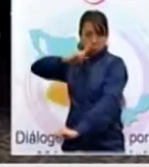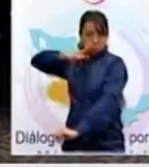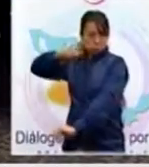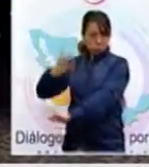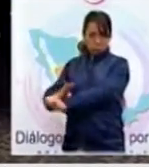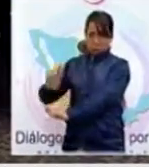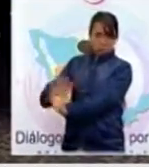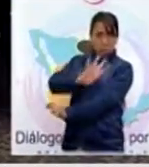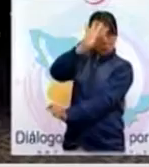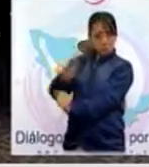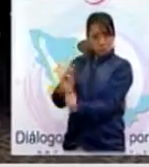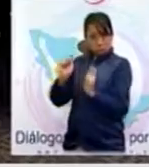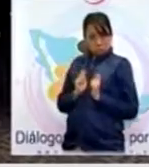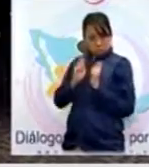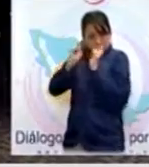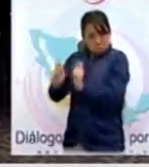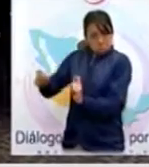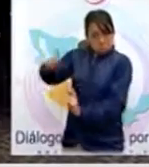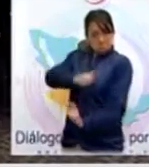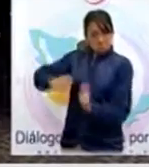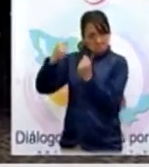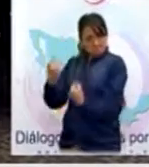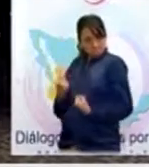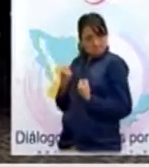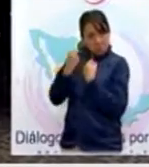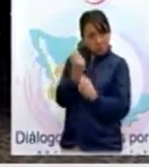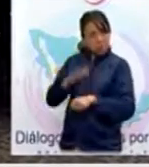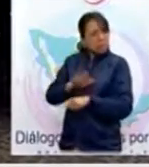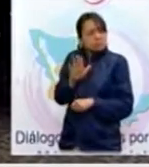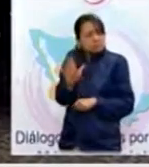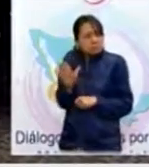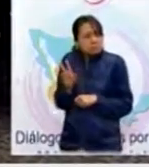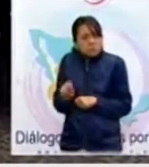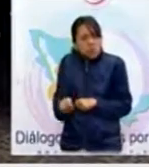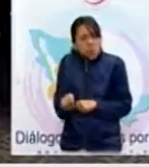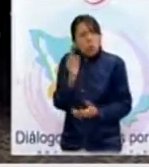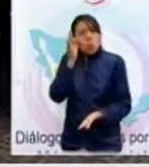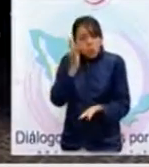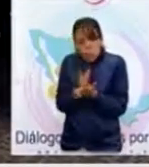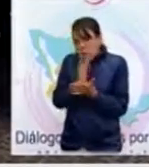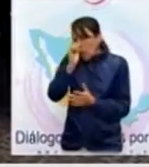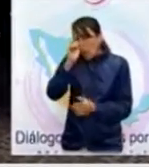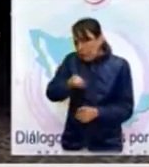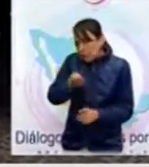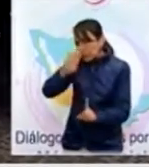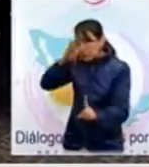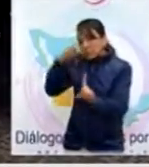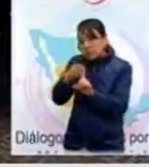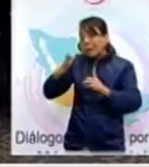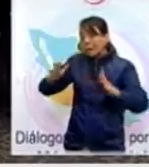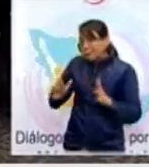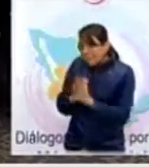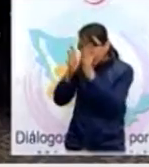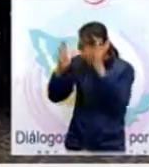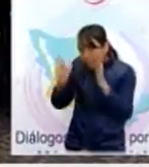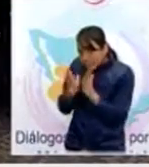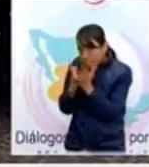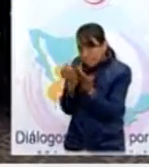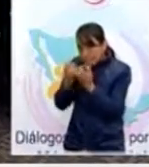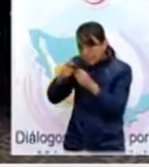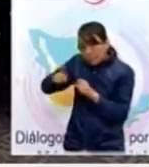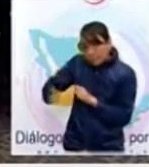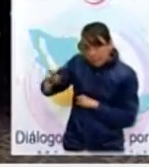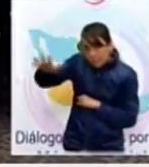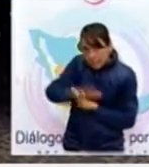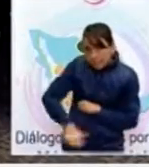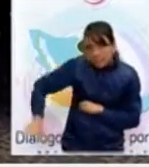al Estado, lo que nosotros consideramos es que la participación social debe de abrirse para que dé legitimidad a